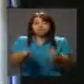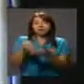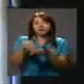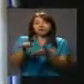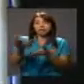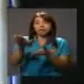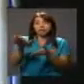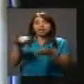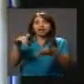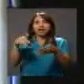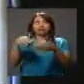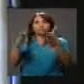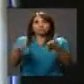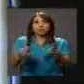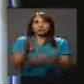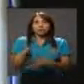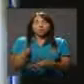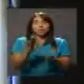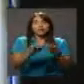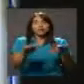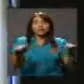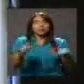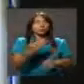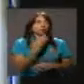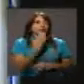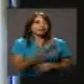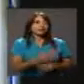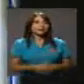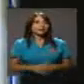juventud y a toda nuestra niñez muchas gracias